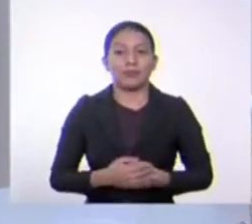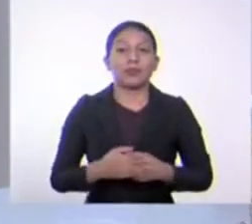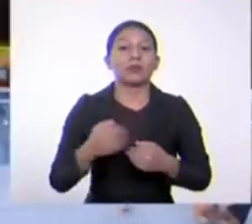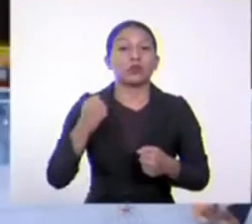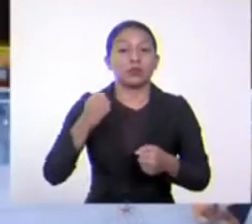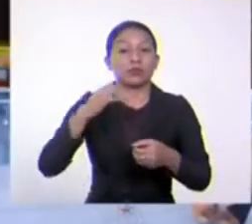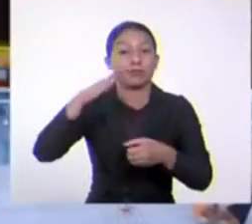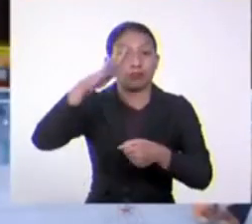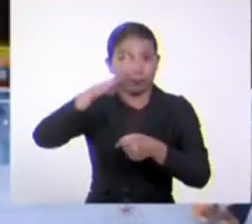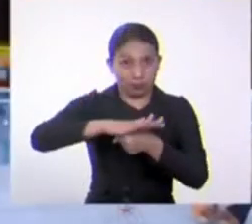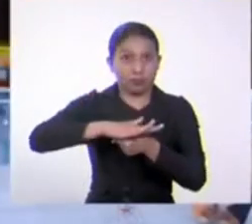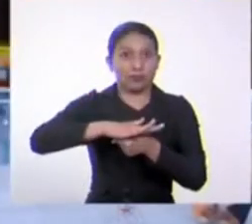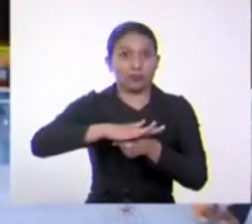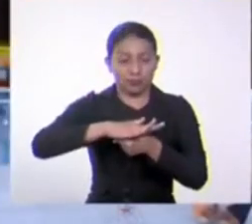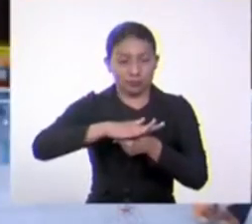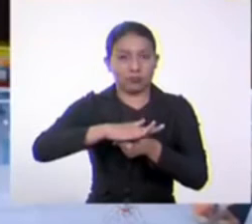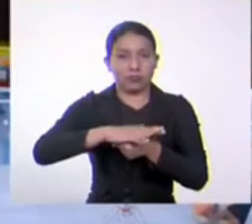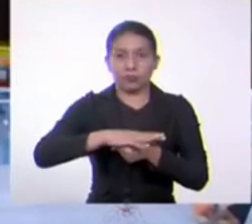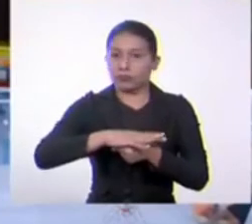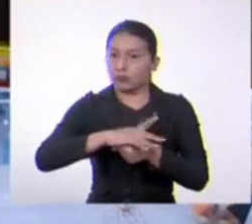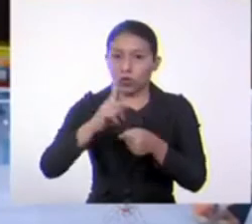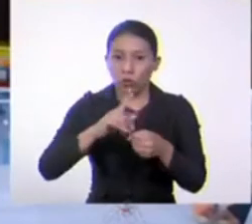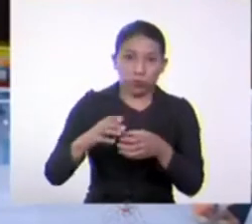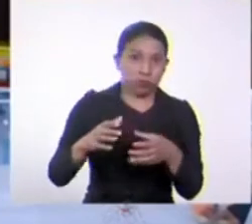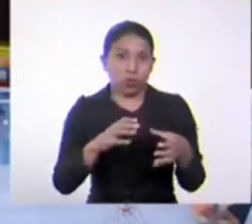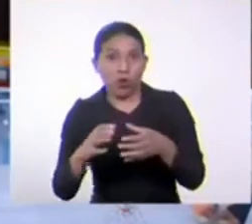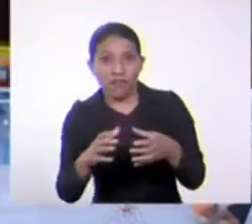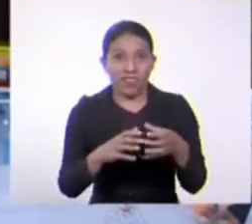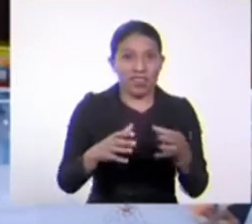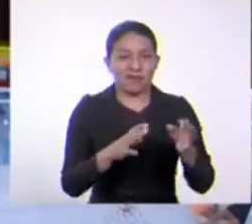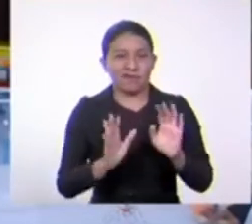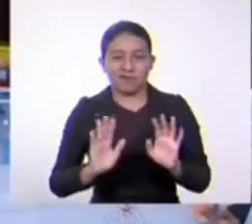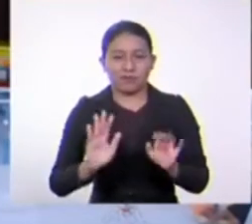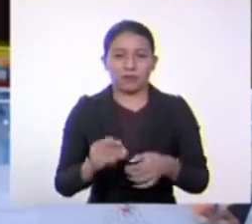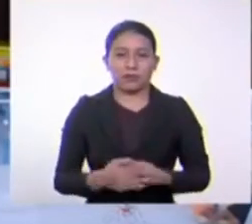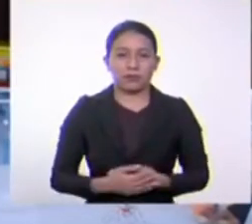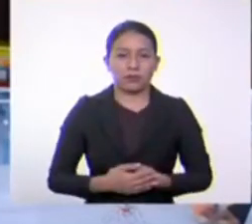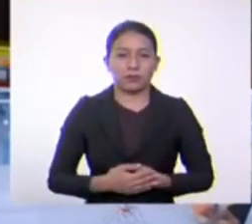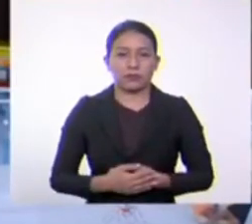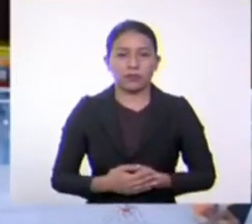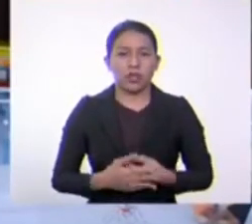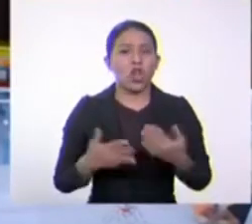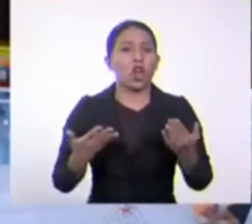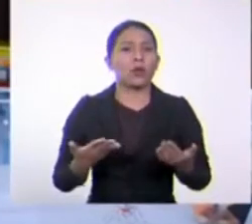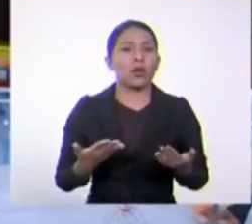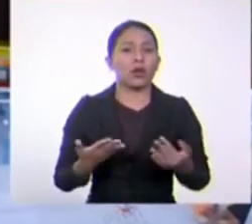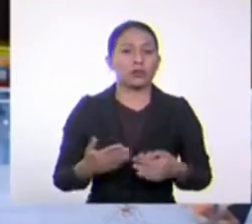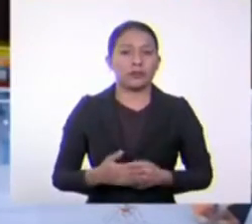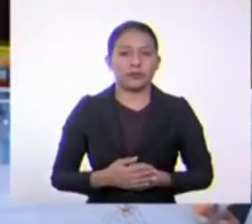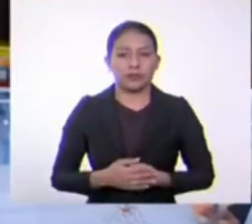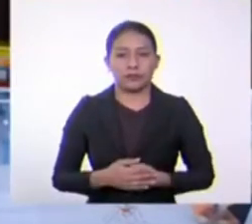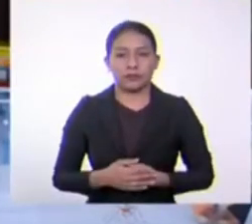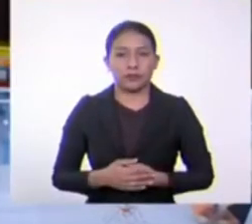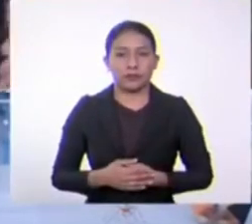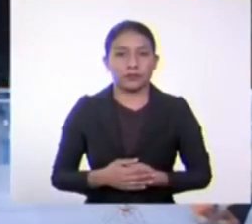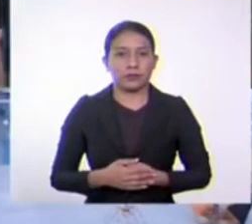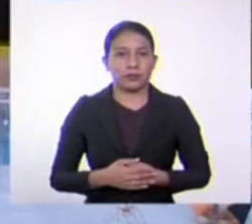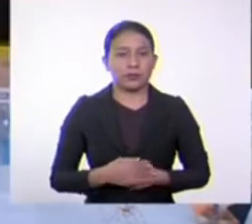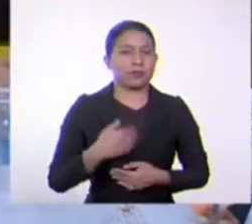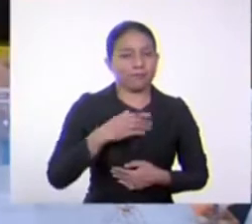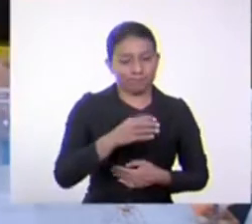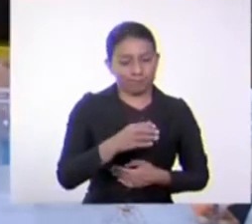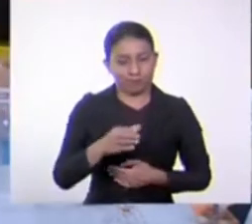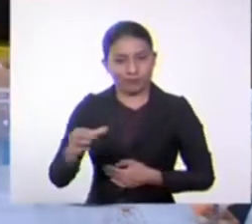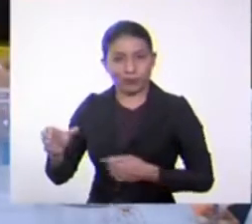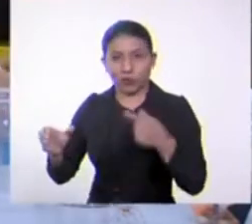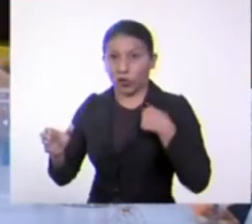tapado y que no se mueva demasiado. Ahora, ¿cómo va a quedar? Pues yo